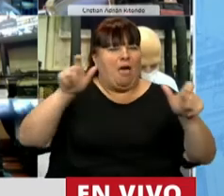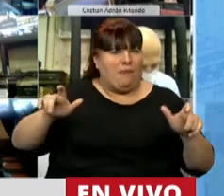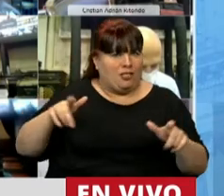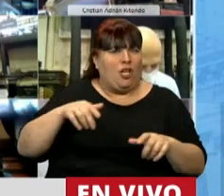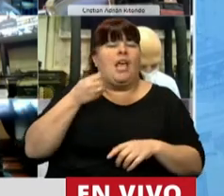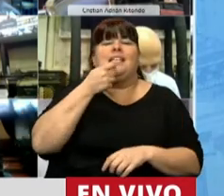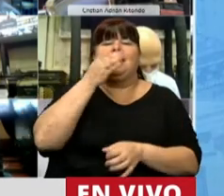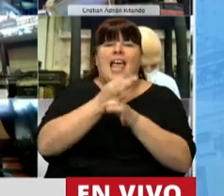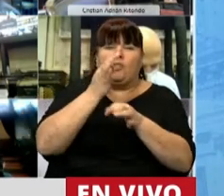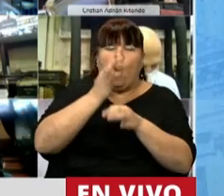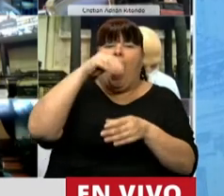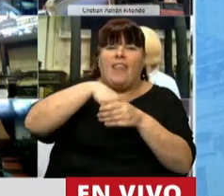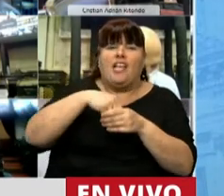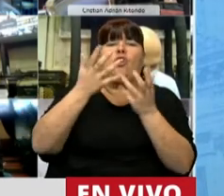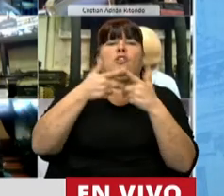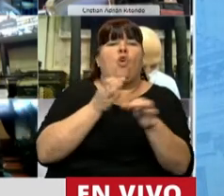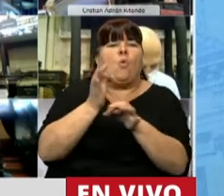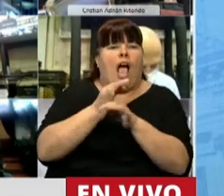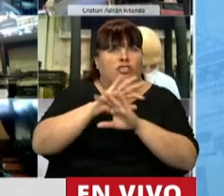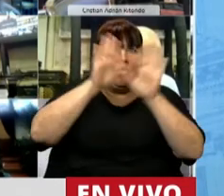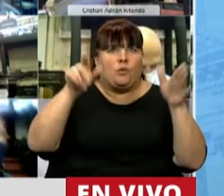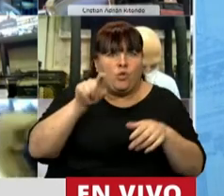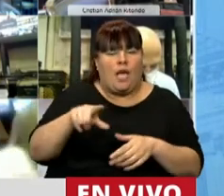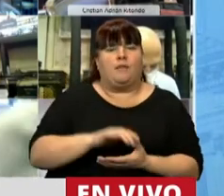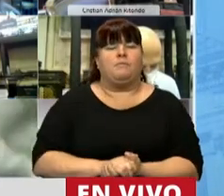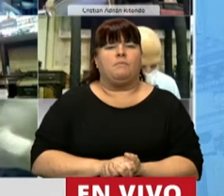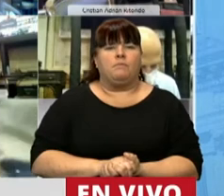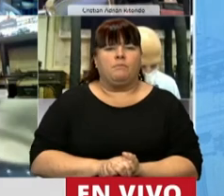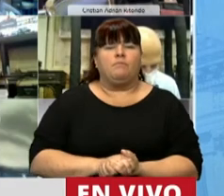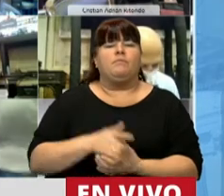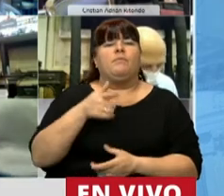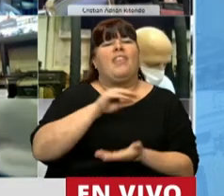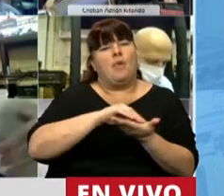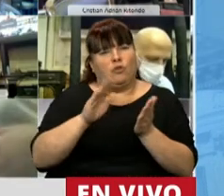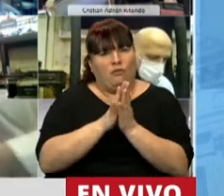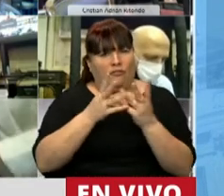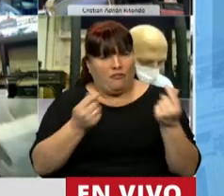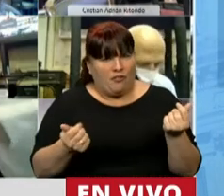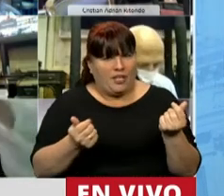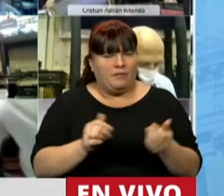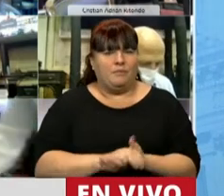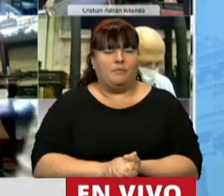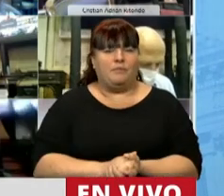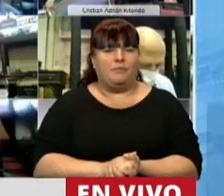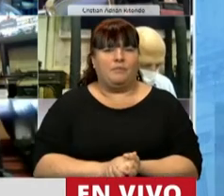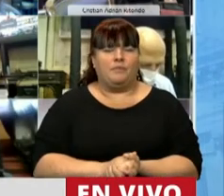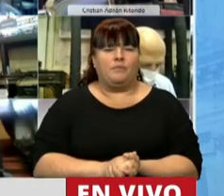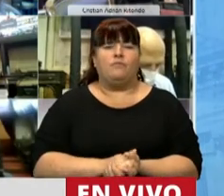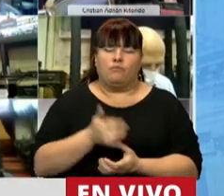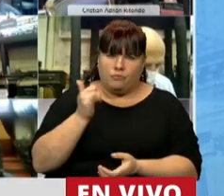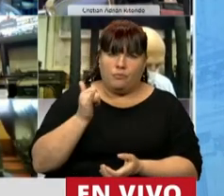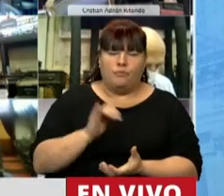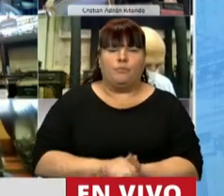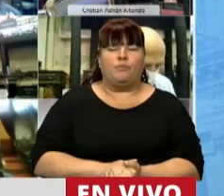aún cuando las escuelas tienen un proyecto educativo institucional, un PEI, que estructuran el tipo de sujeto. Por favor. ¿Cómo